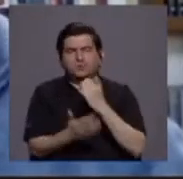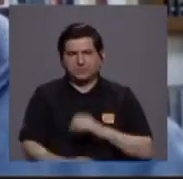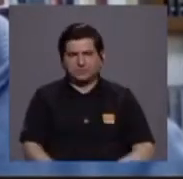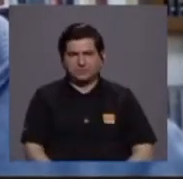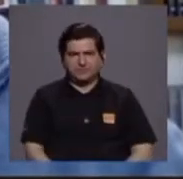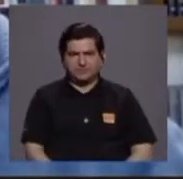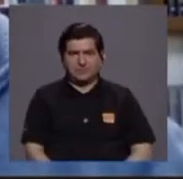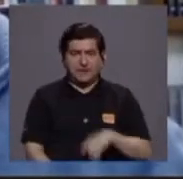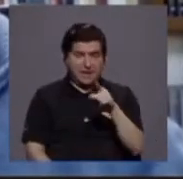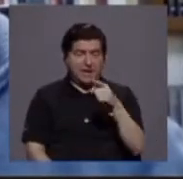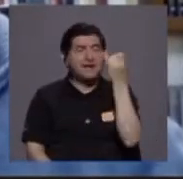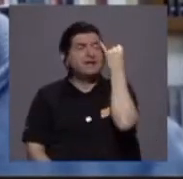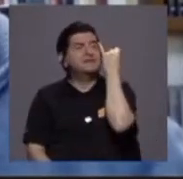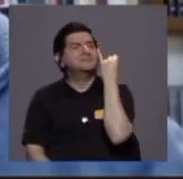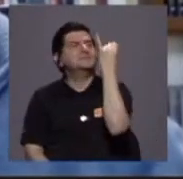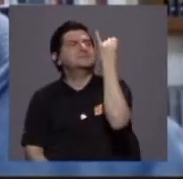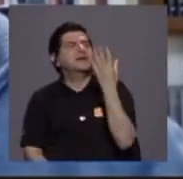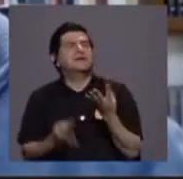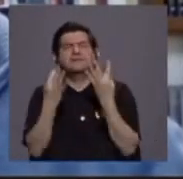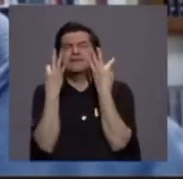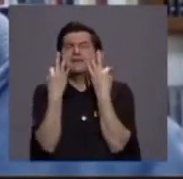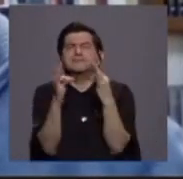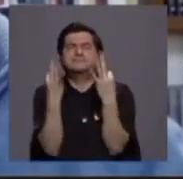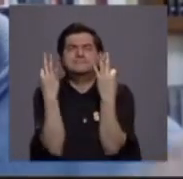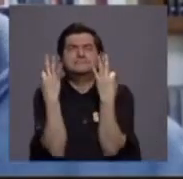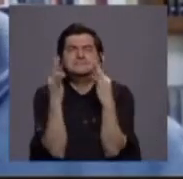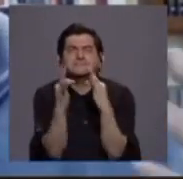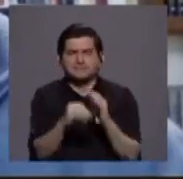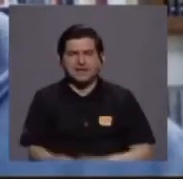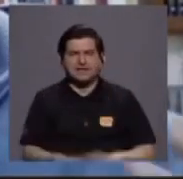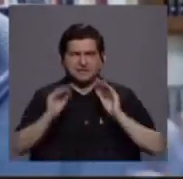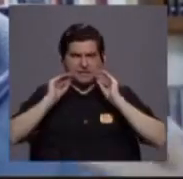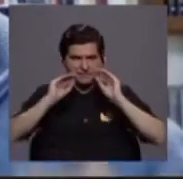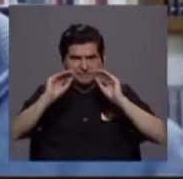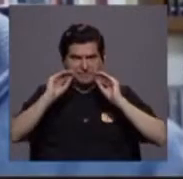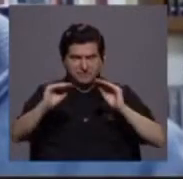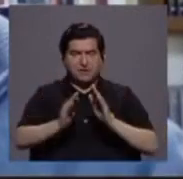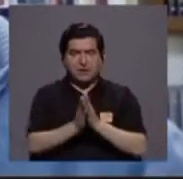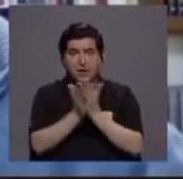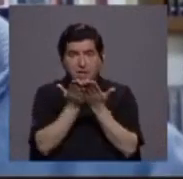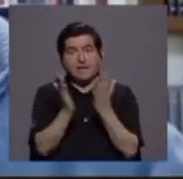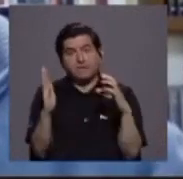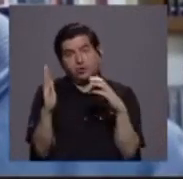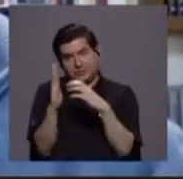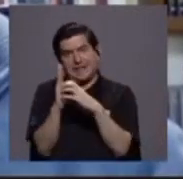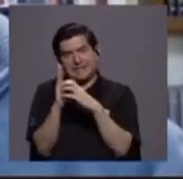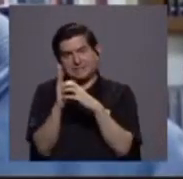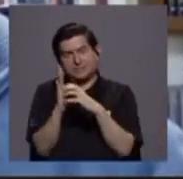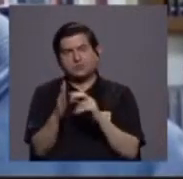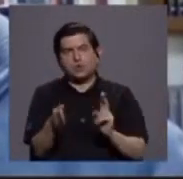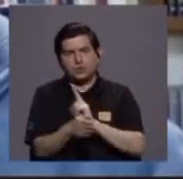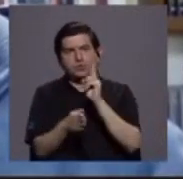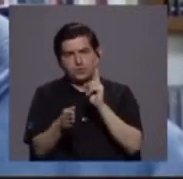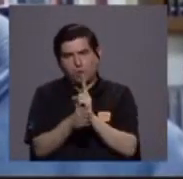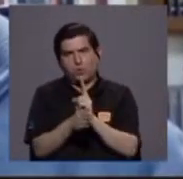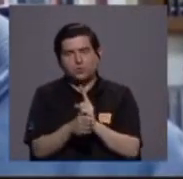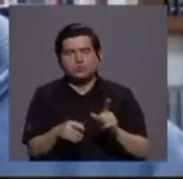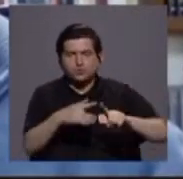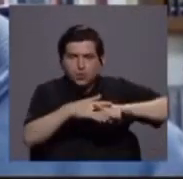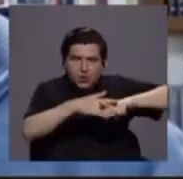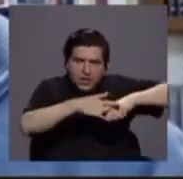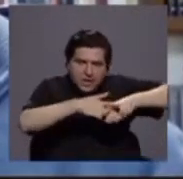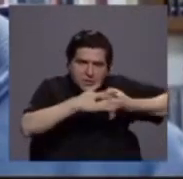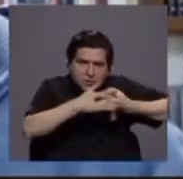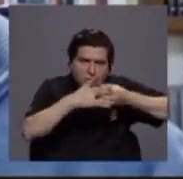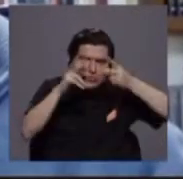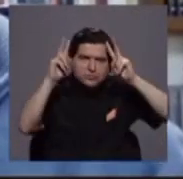esto viene con la idea de tratar de manera didáctica, porque es un libro de texto, de introducir